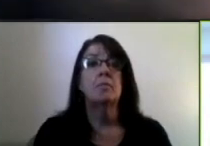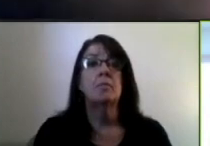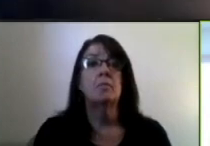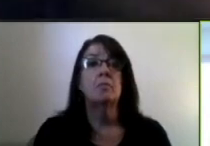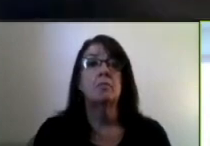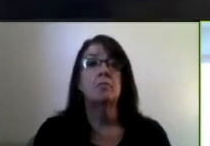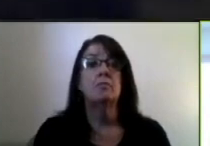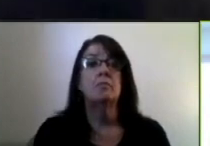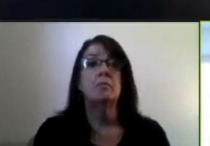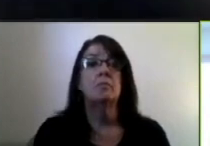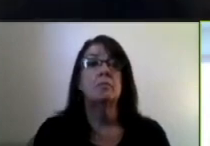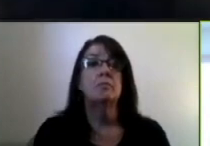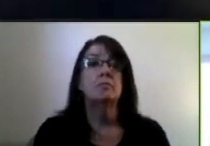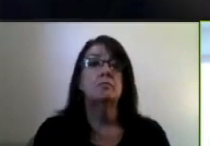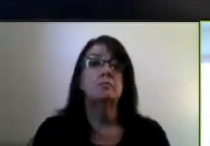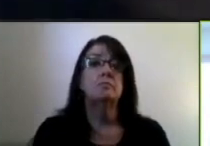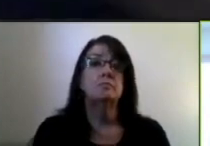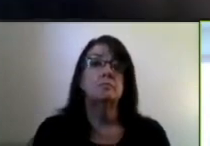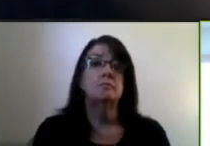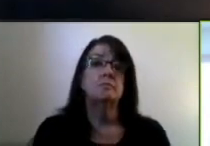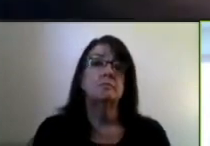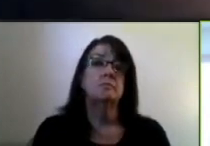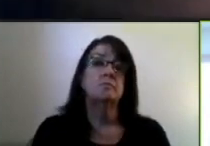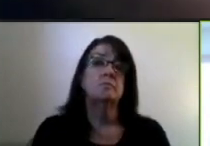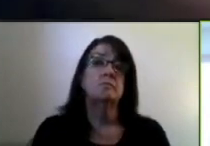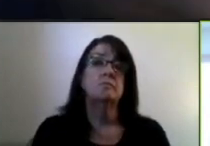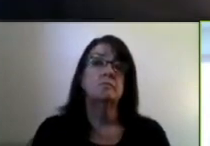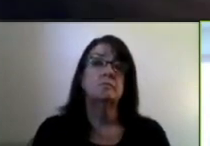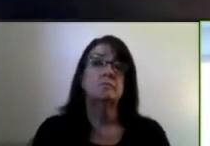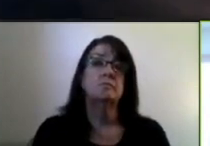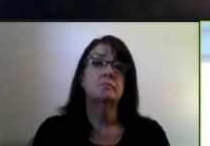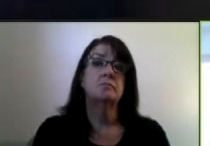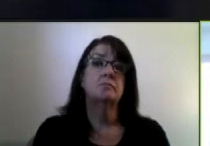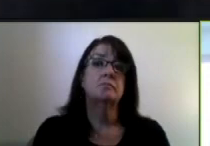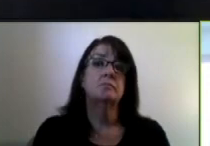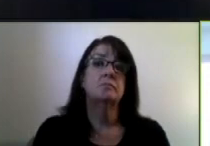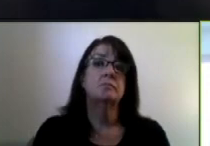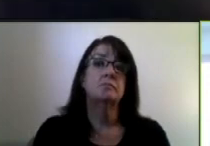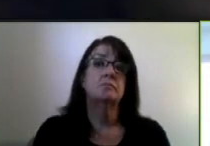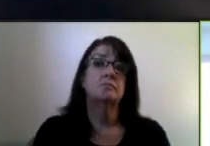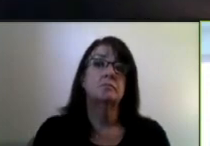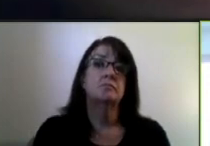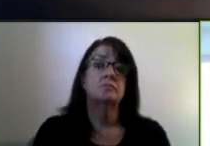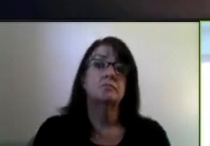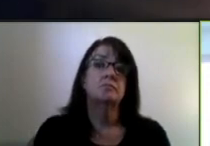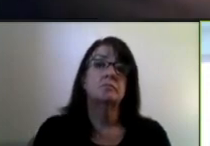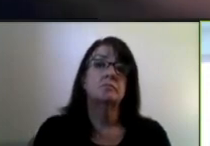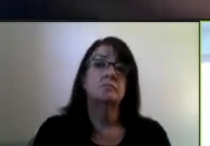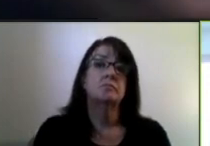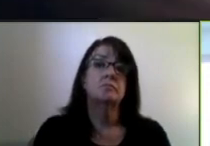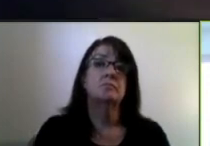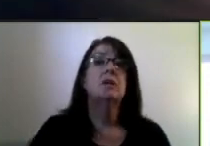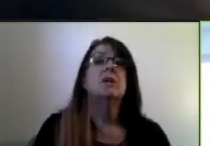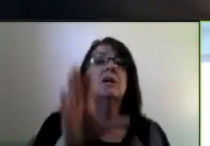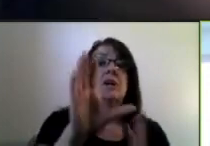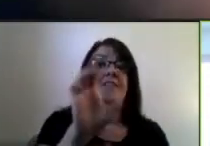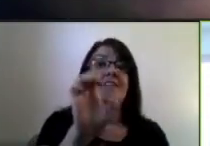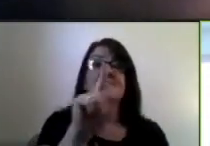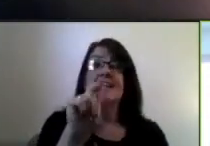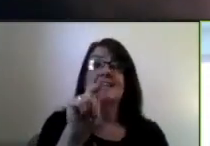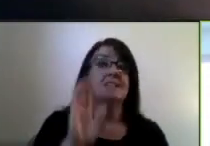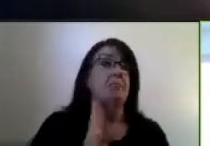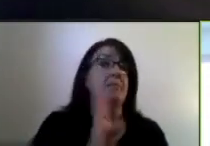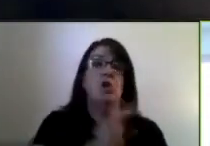título 13 del Código de los Estados Unidos. The Census Bureau cannot release